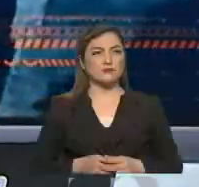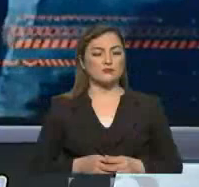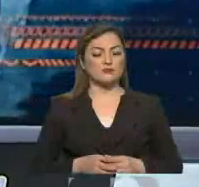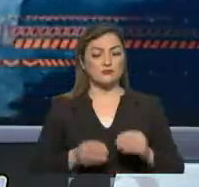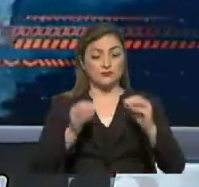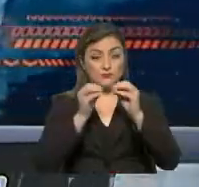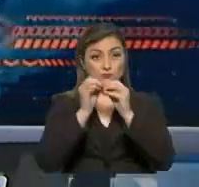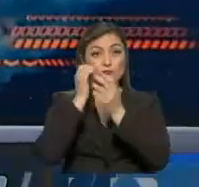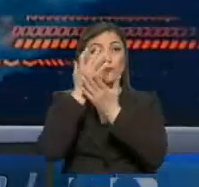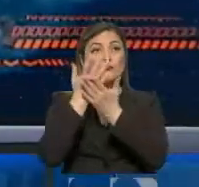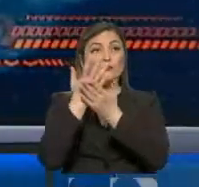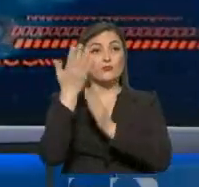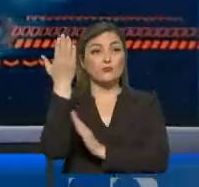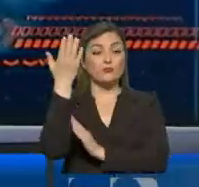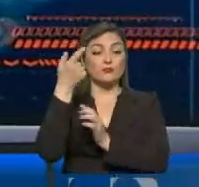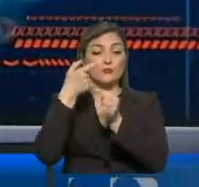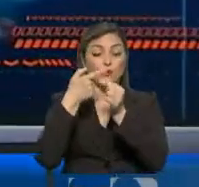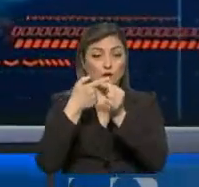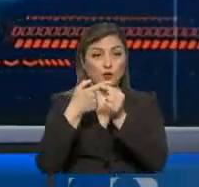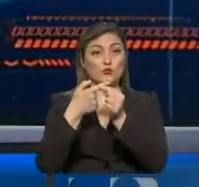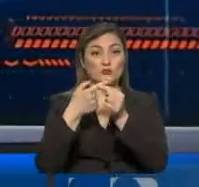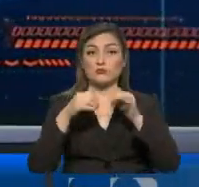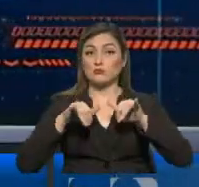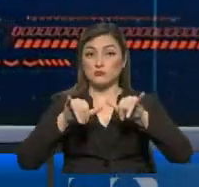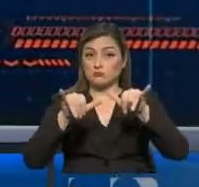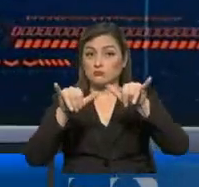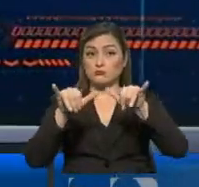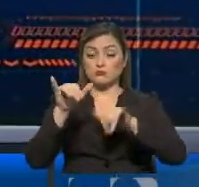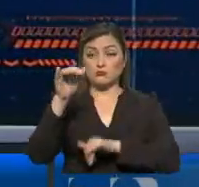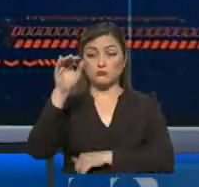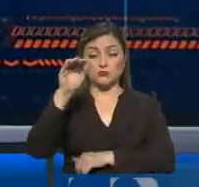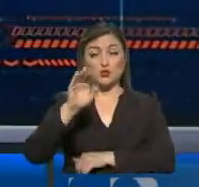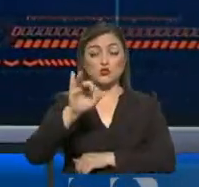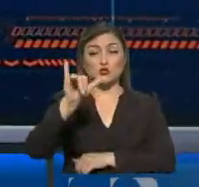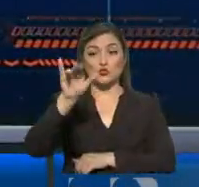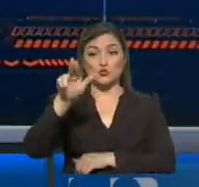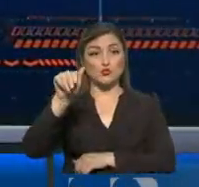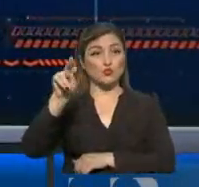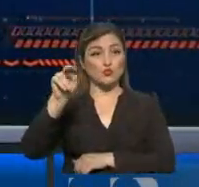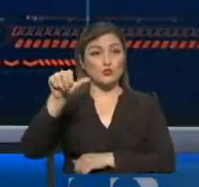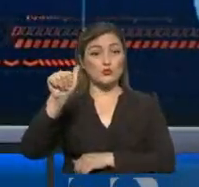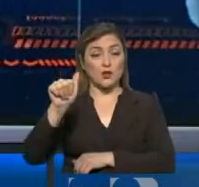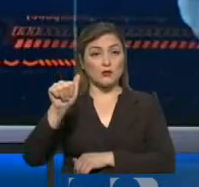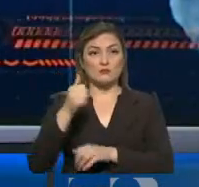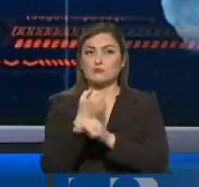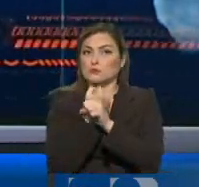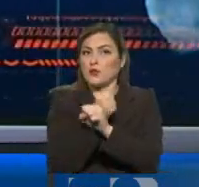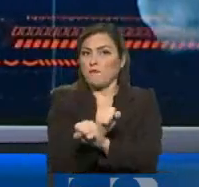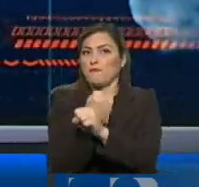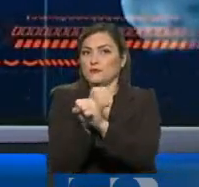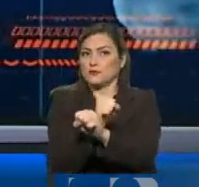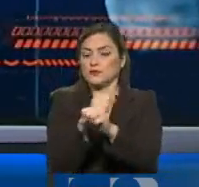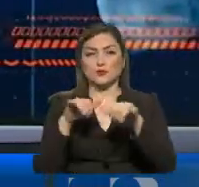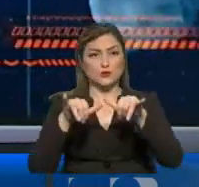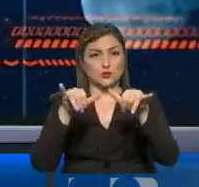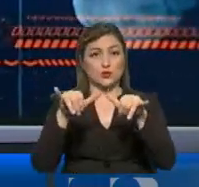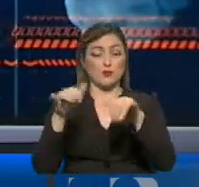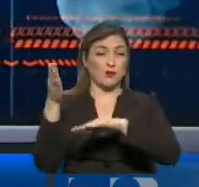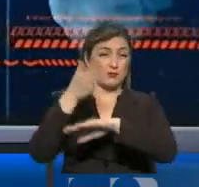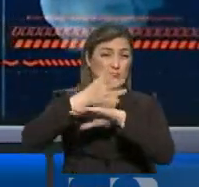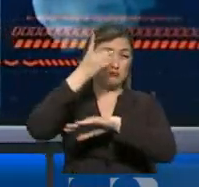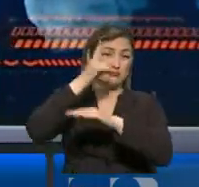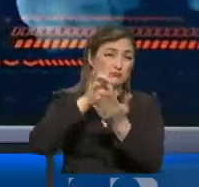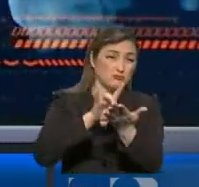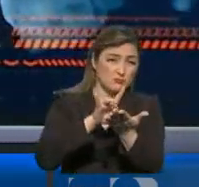Seguimos, amigos. El alcalde de Quito, aún en funciones, Jorge Yunda, se juega la última carta frente a su remoción, la consulta al